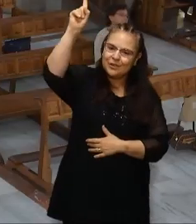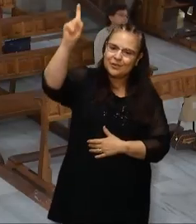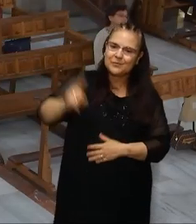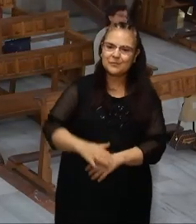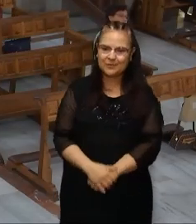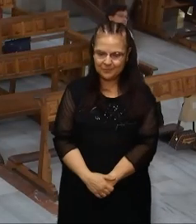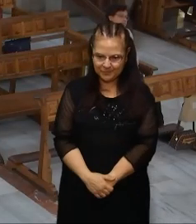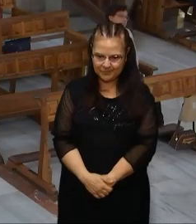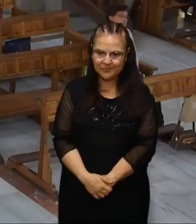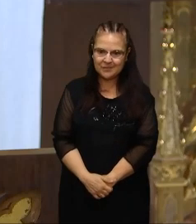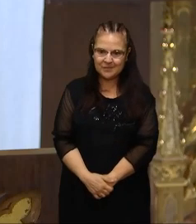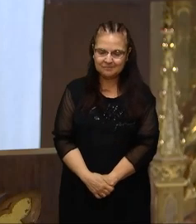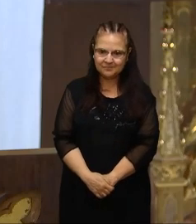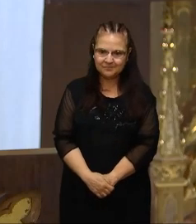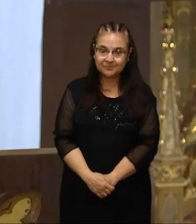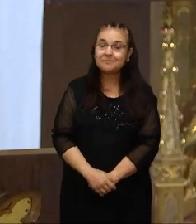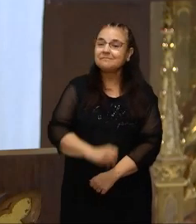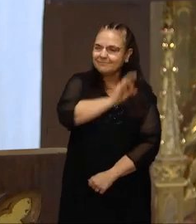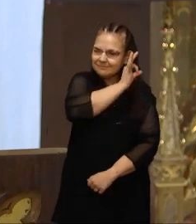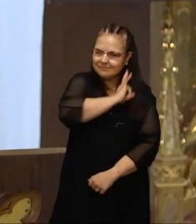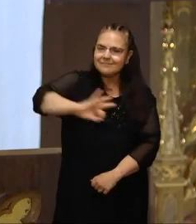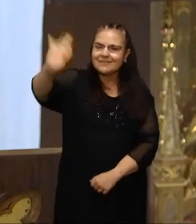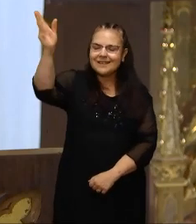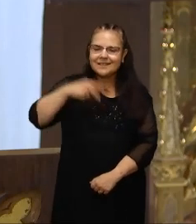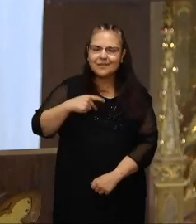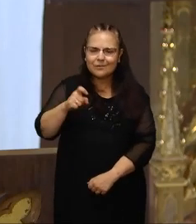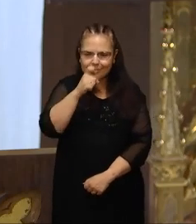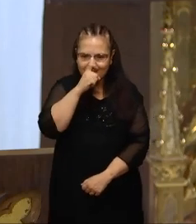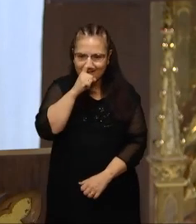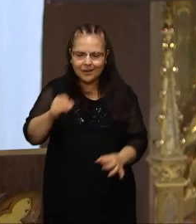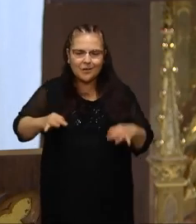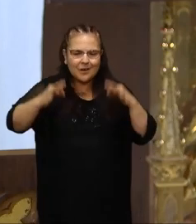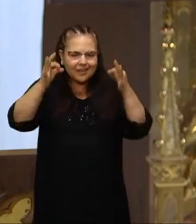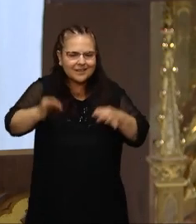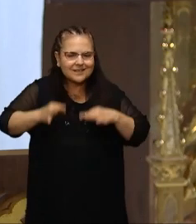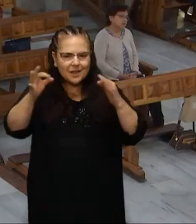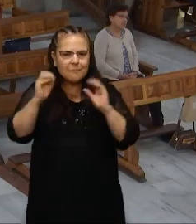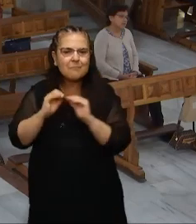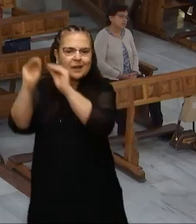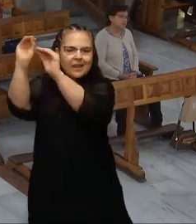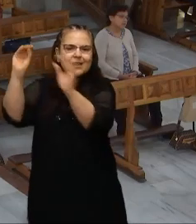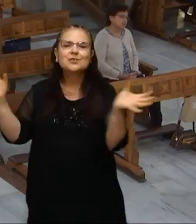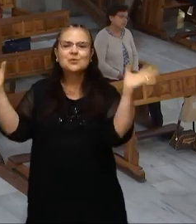Señor. El Señor recuerda siempre su alianza.